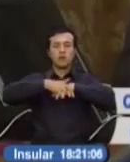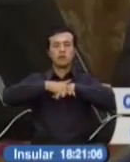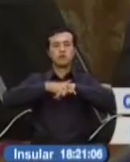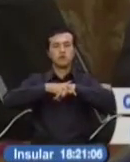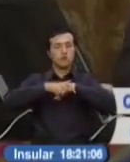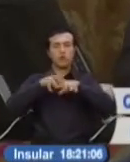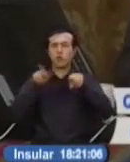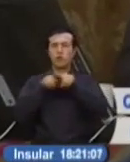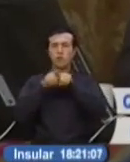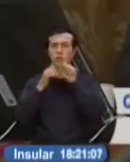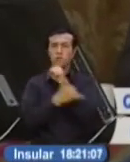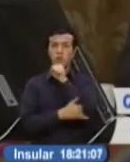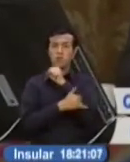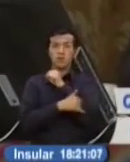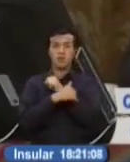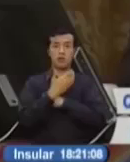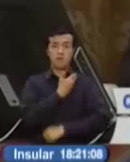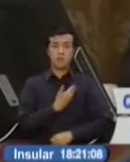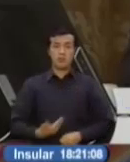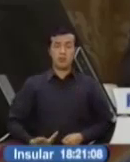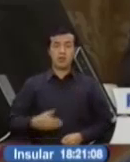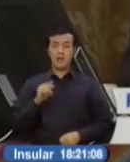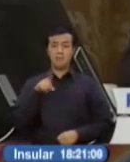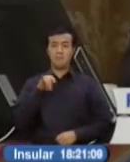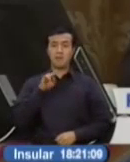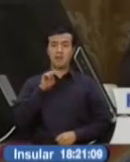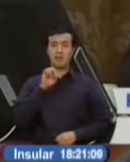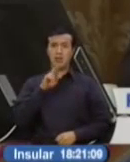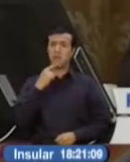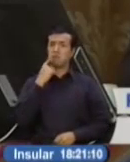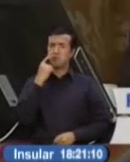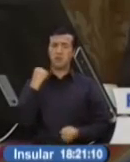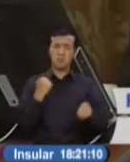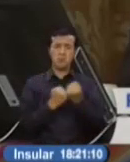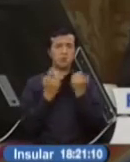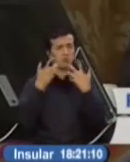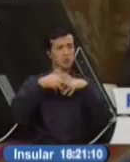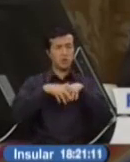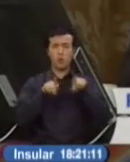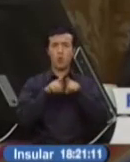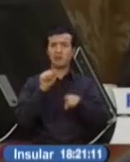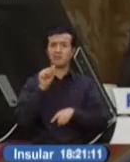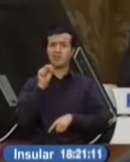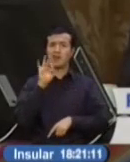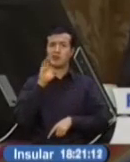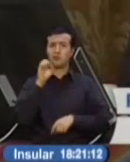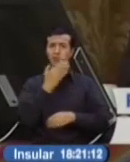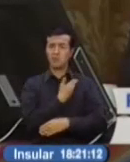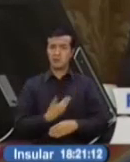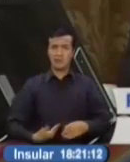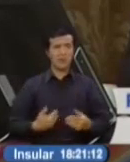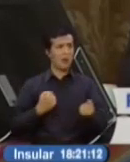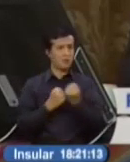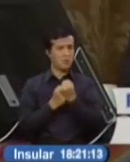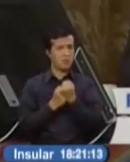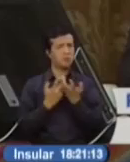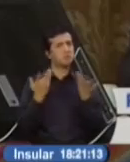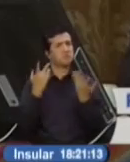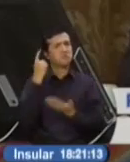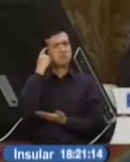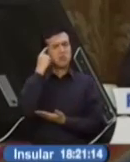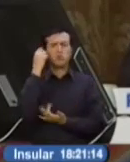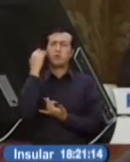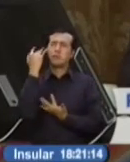común. El presidente Piñera es un presidente de derecha y apoyó decididamente la integración del presidente Santos. Entonces, nosotros